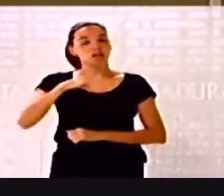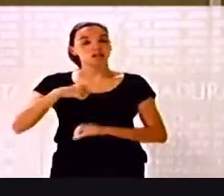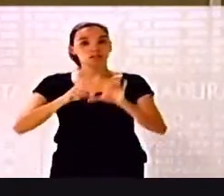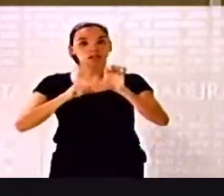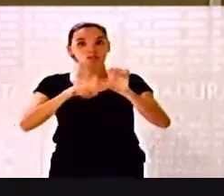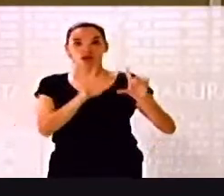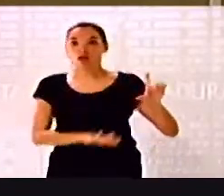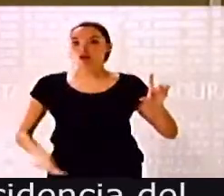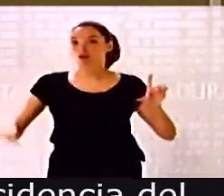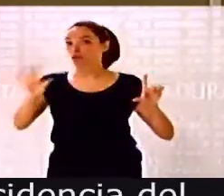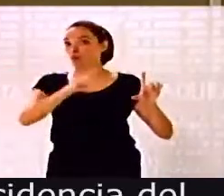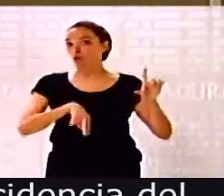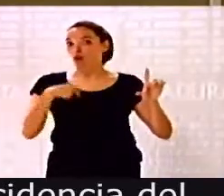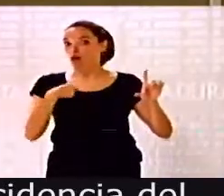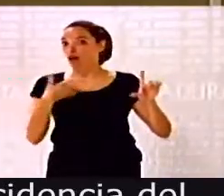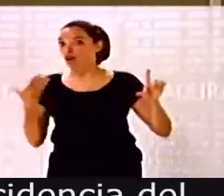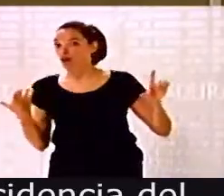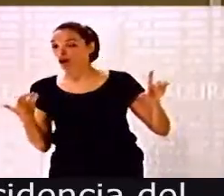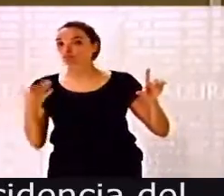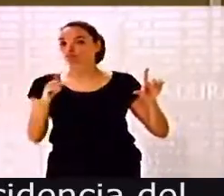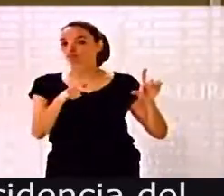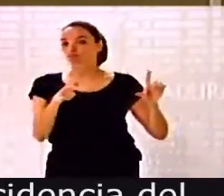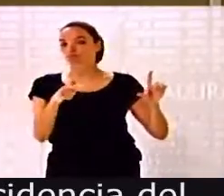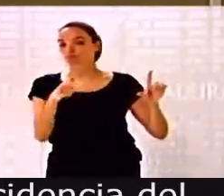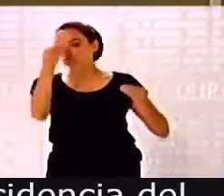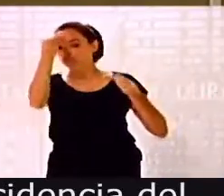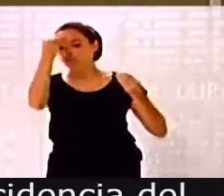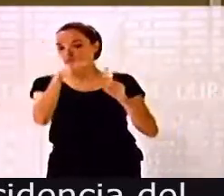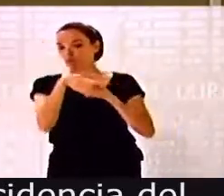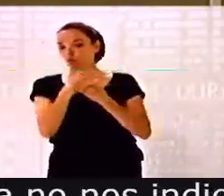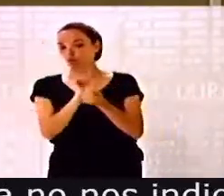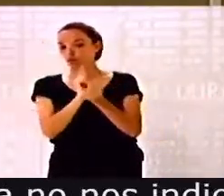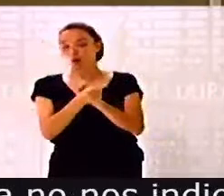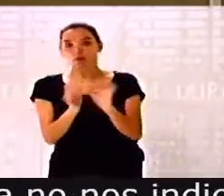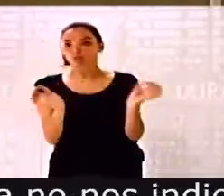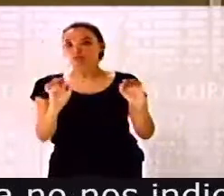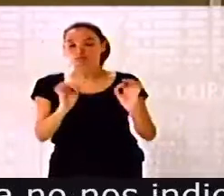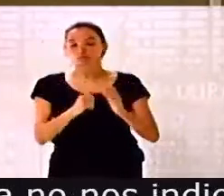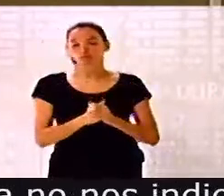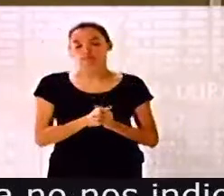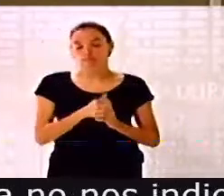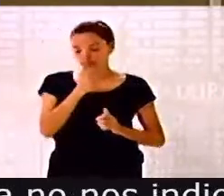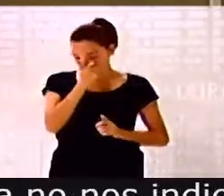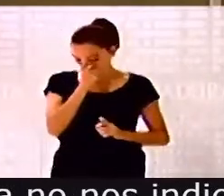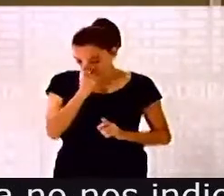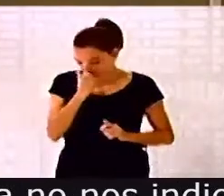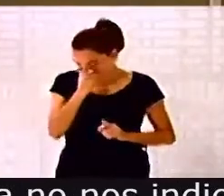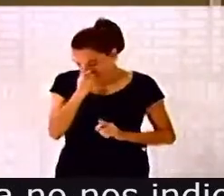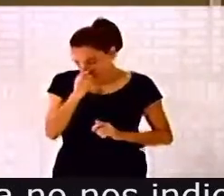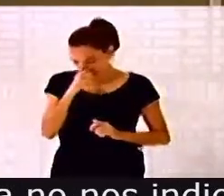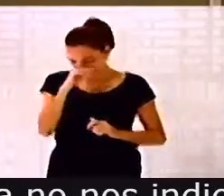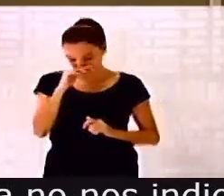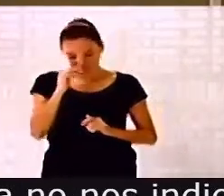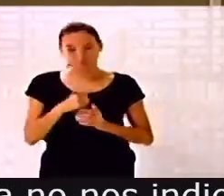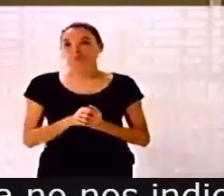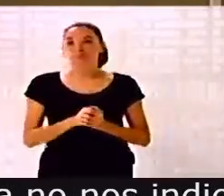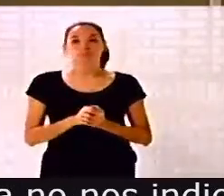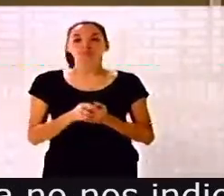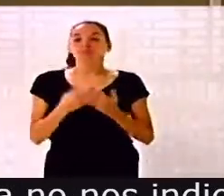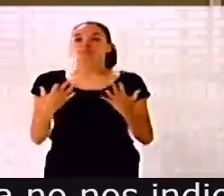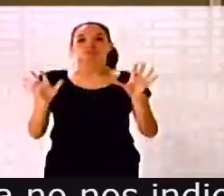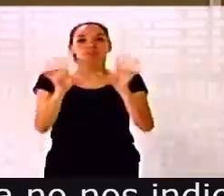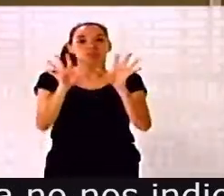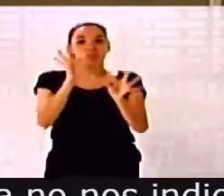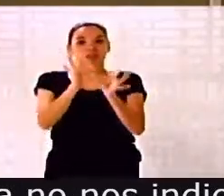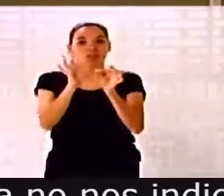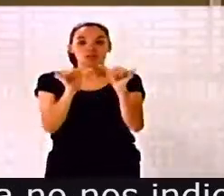Extremadura no nos indica otra cosa, por lo tanto, la idea es presencialidad a partir del 10 de